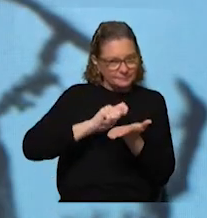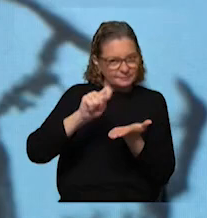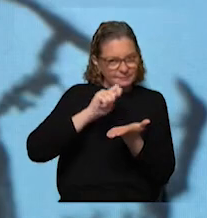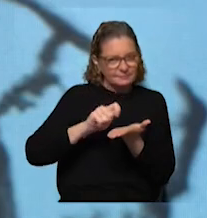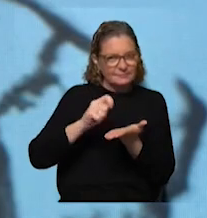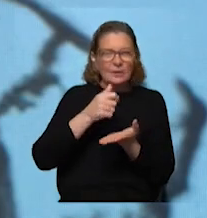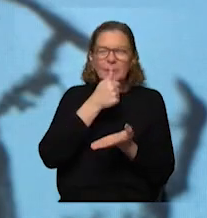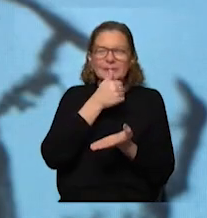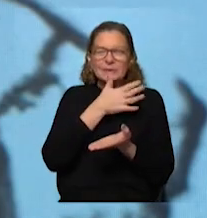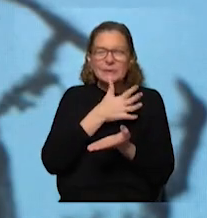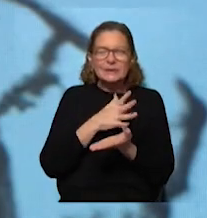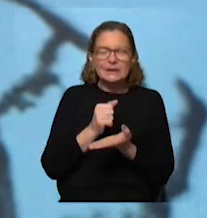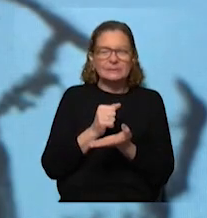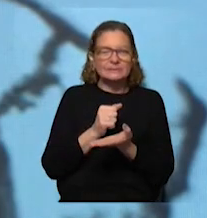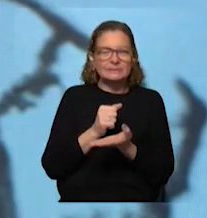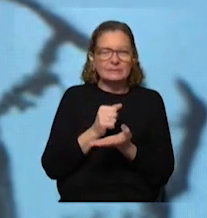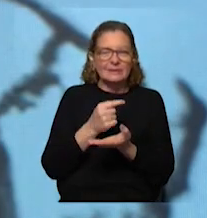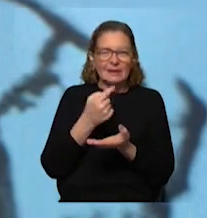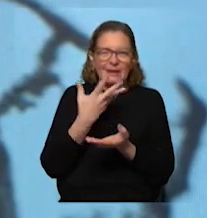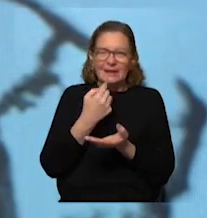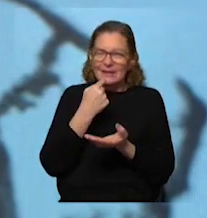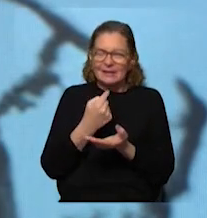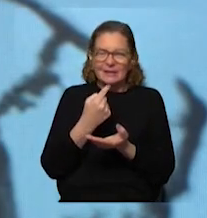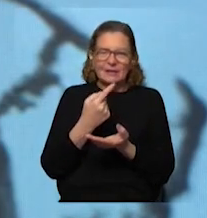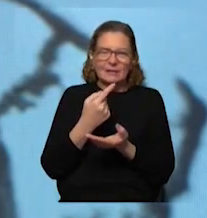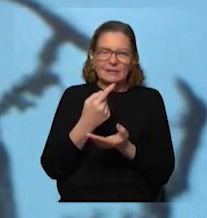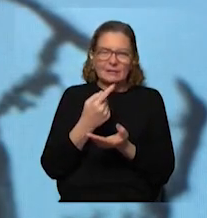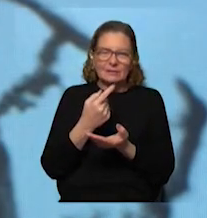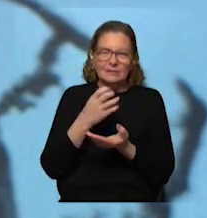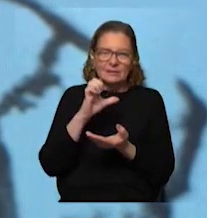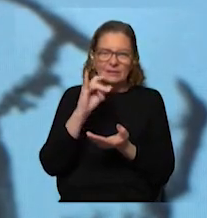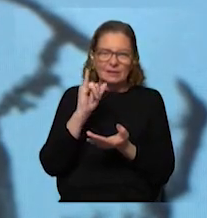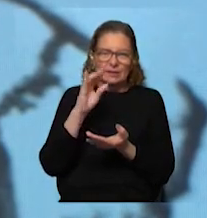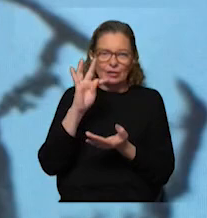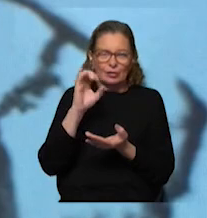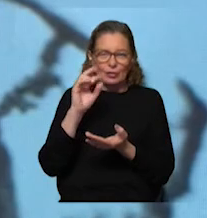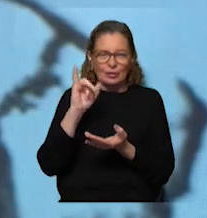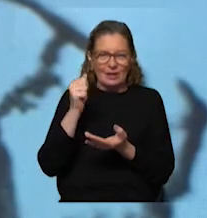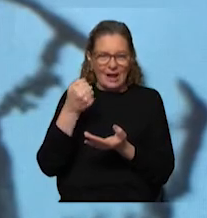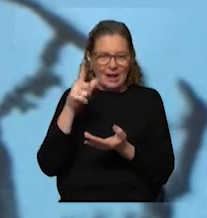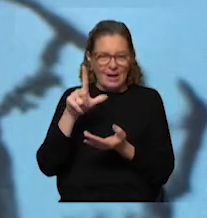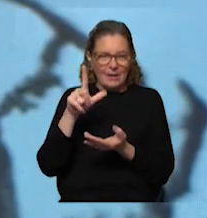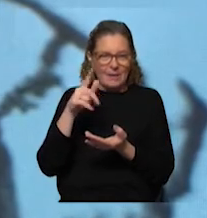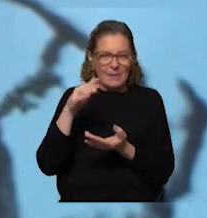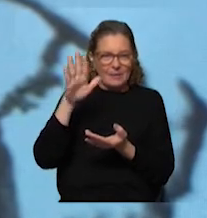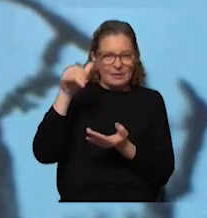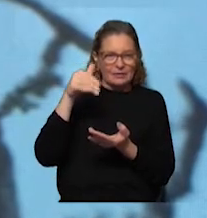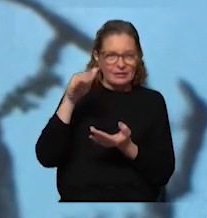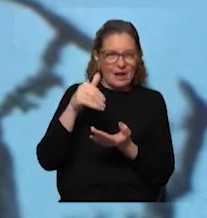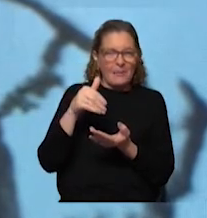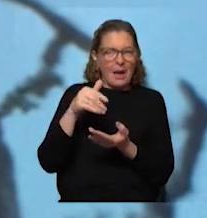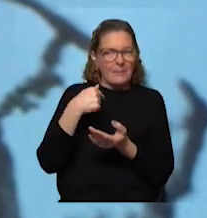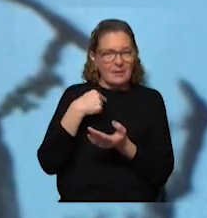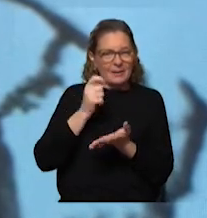o como historias y demás y debo decir que en realidad la editorial es la que me convoca a mí o sea me llaman desde Penguin Random house